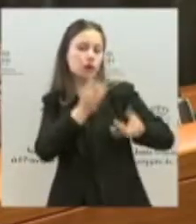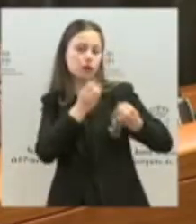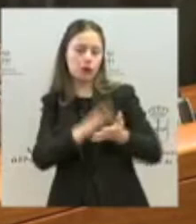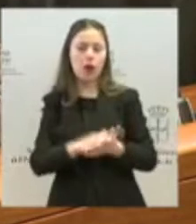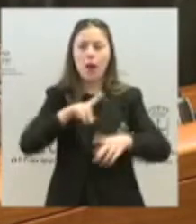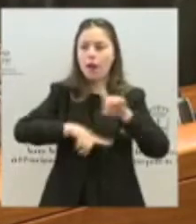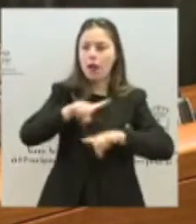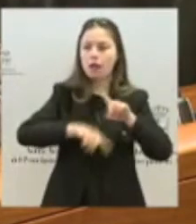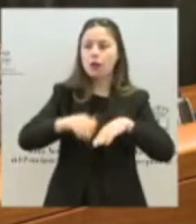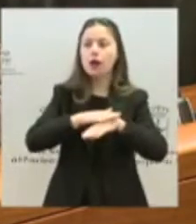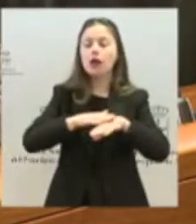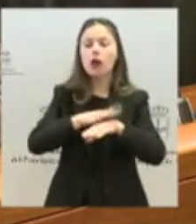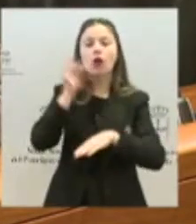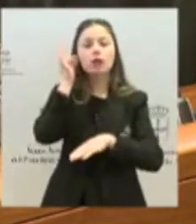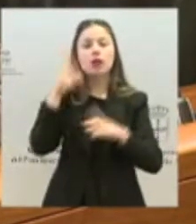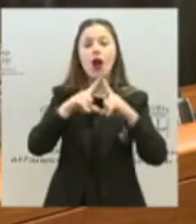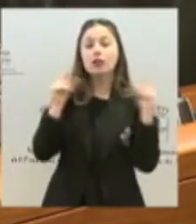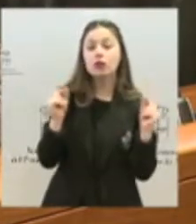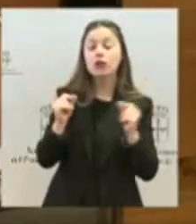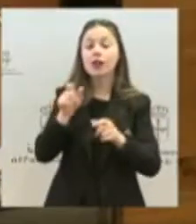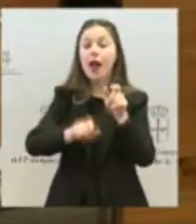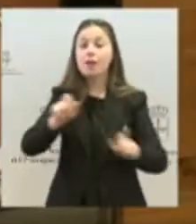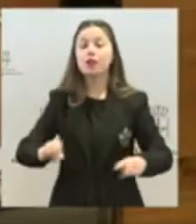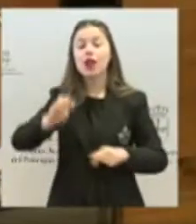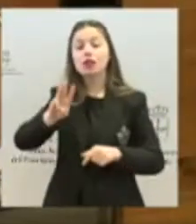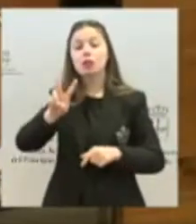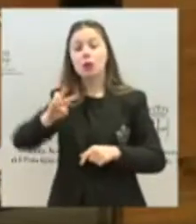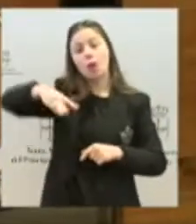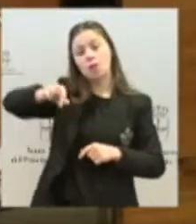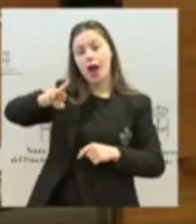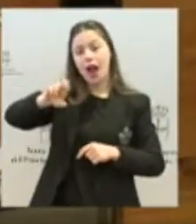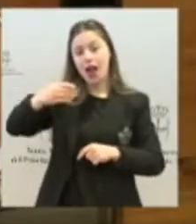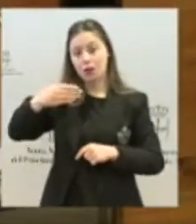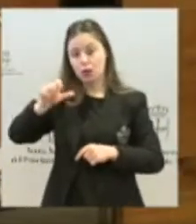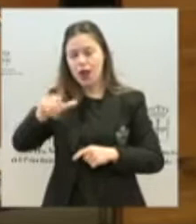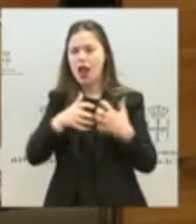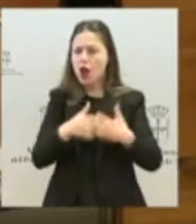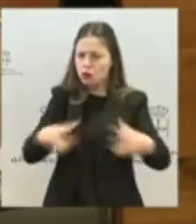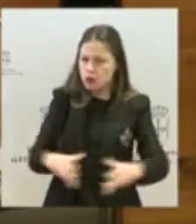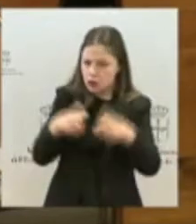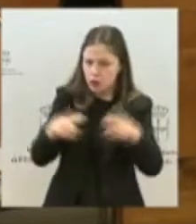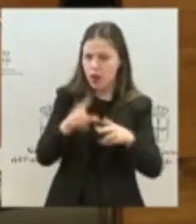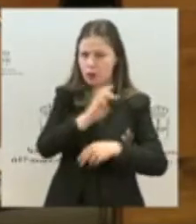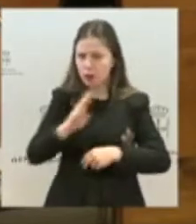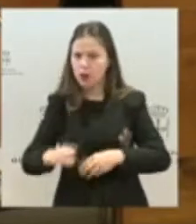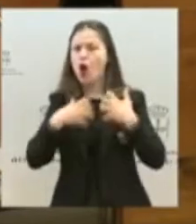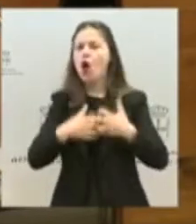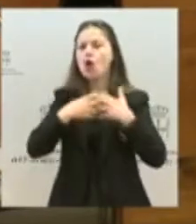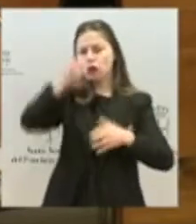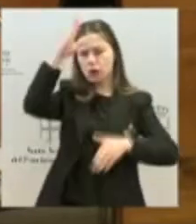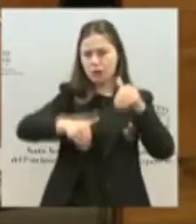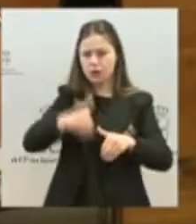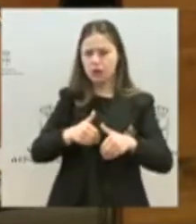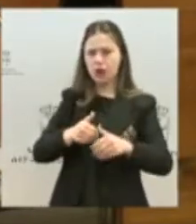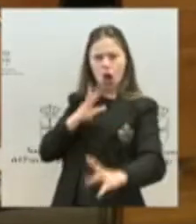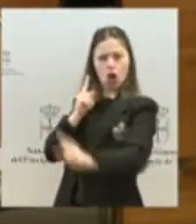de Pumarabule, formada en la lucha social y popular, formada en la lucha minera y en la resistencia antifranquista, no tiene costumbre